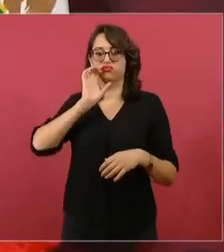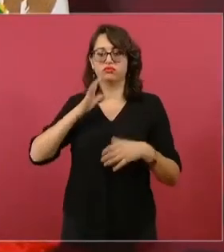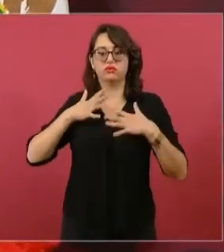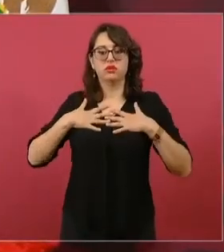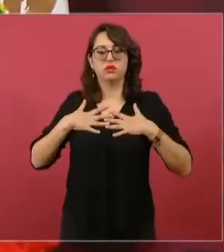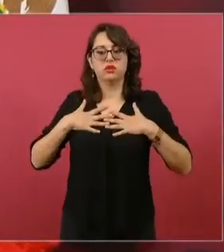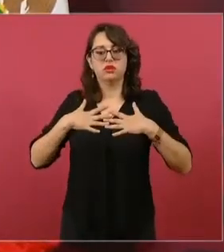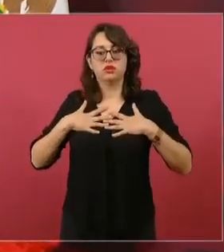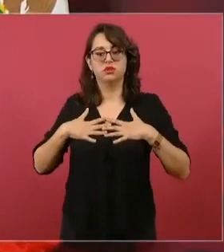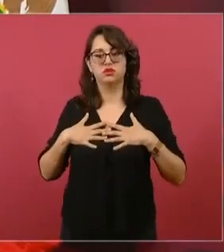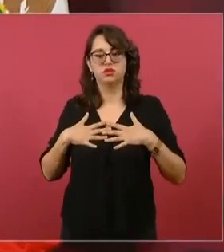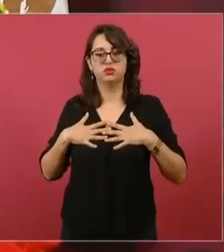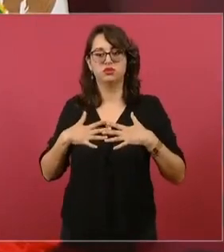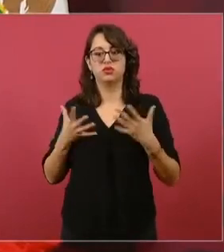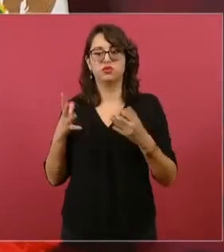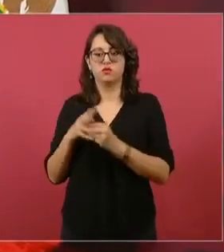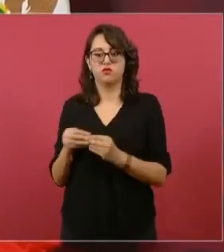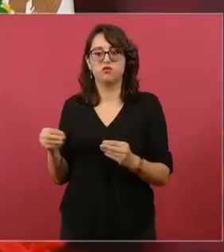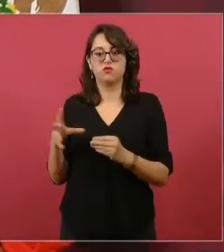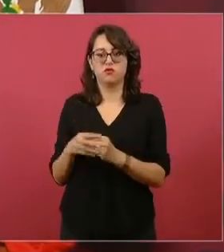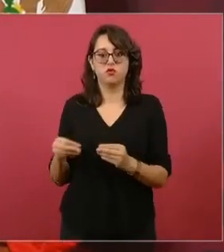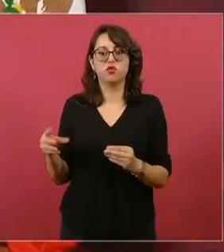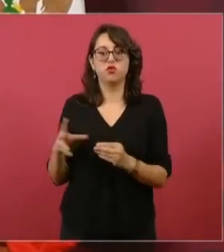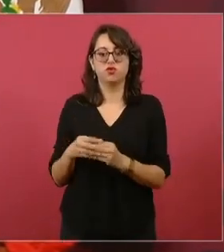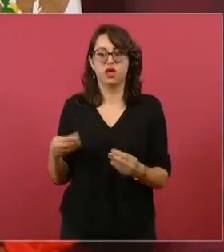Y fruta de temporada,